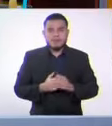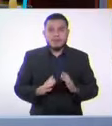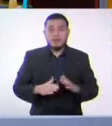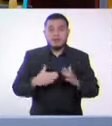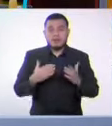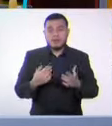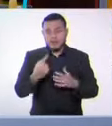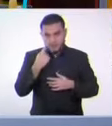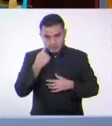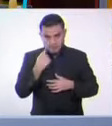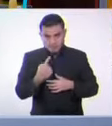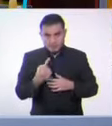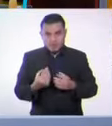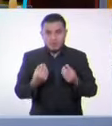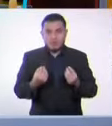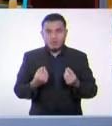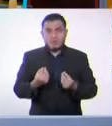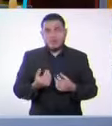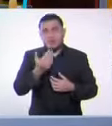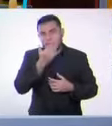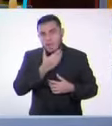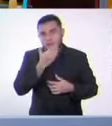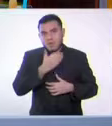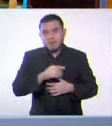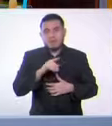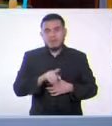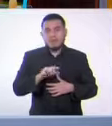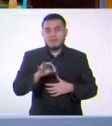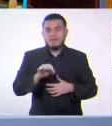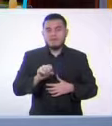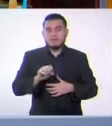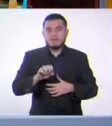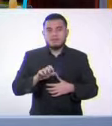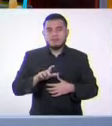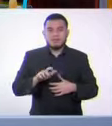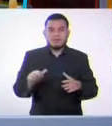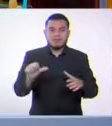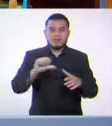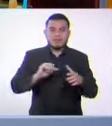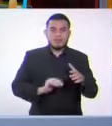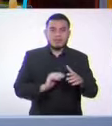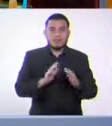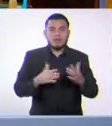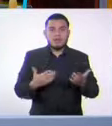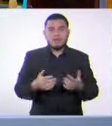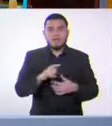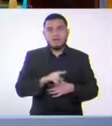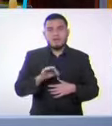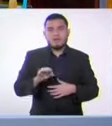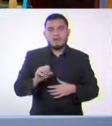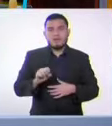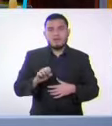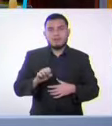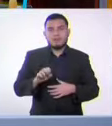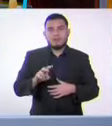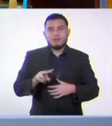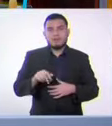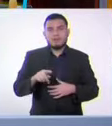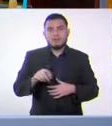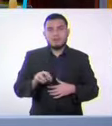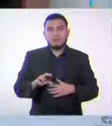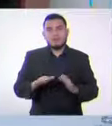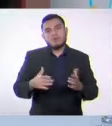observar cómo el agua pasa de la fase líquida a la fase vapor o gaseosa, hay